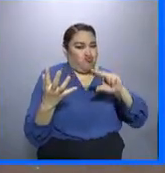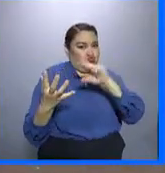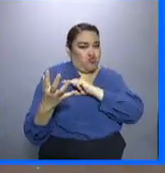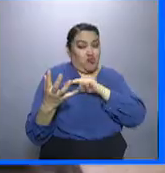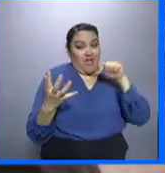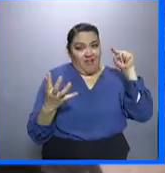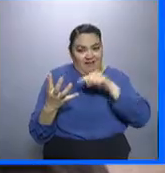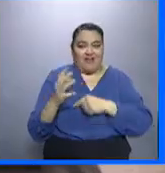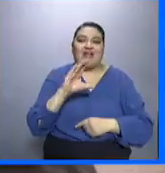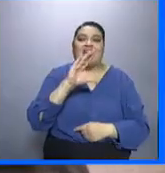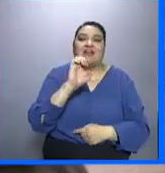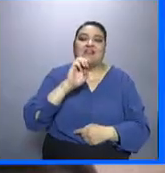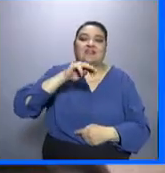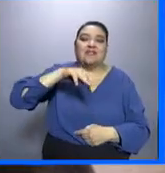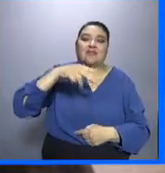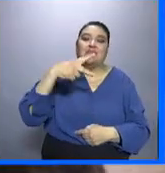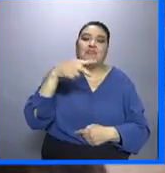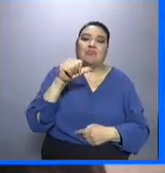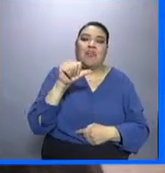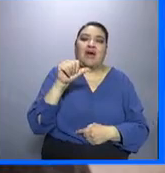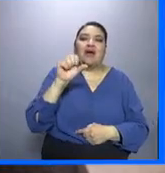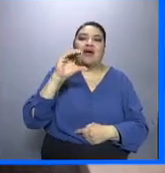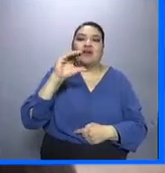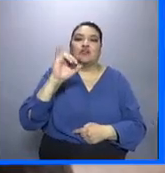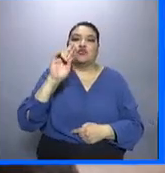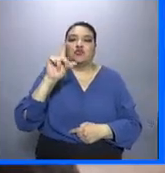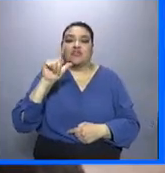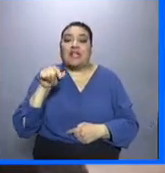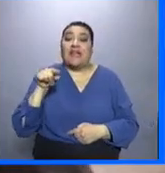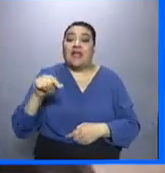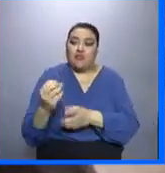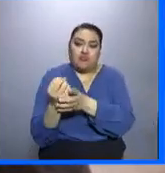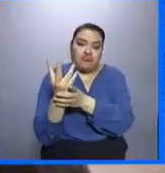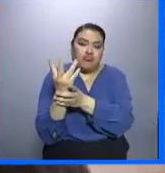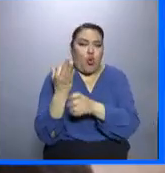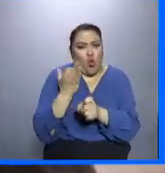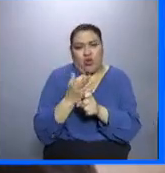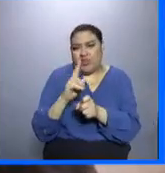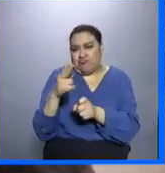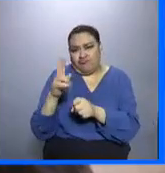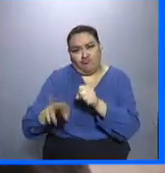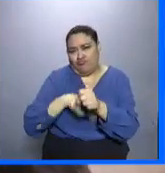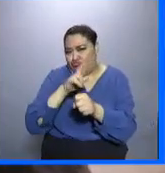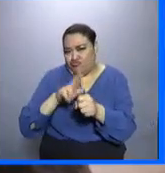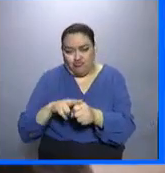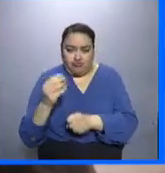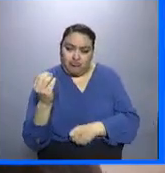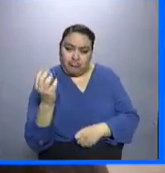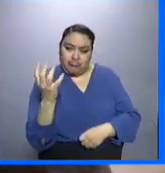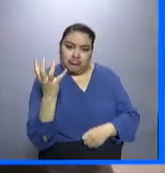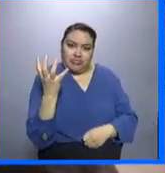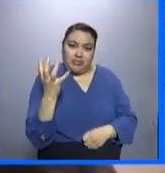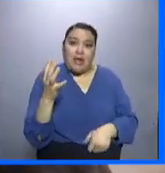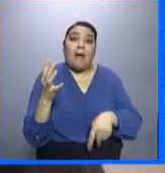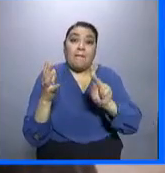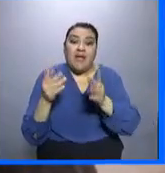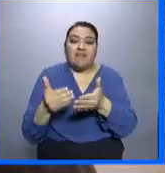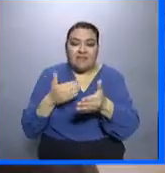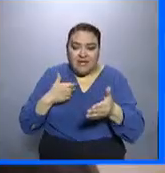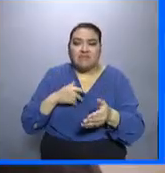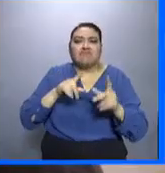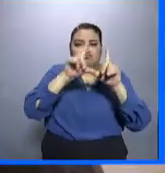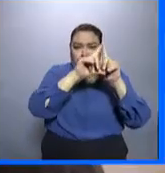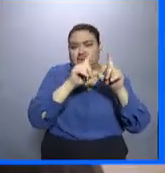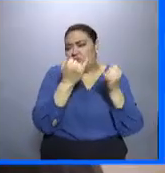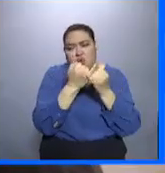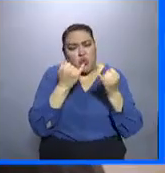cempasúchil. Sí, es una planta que aunque florea de forma natural en esta época, se puede producir en todo el